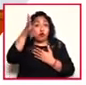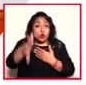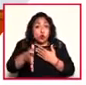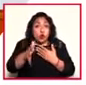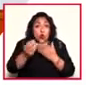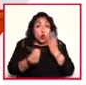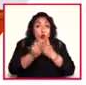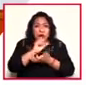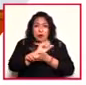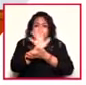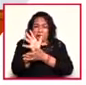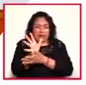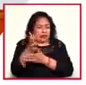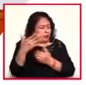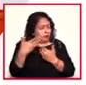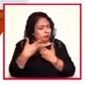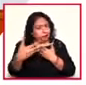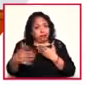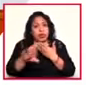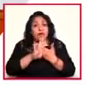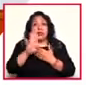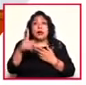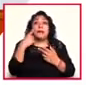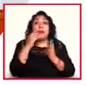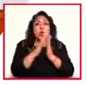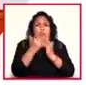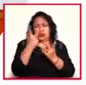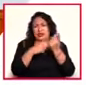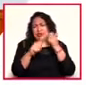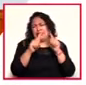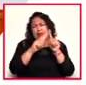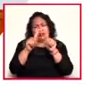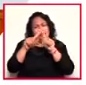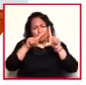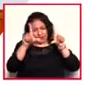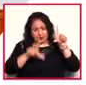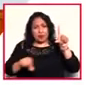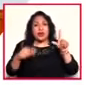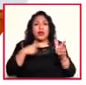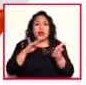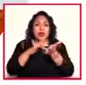Pueden encontrar el libro en librerías en todo México. Gracias y hasta pronto.